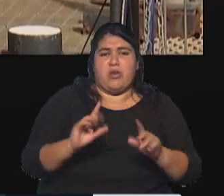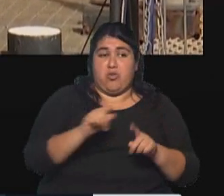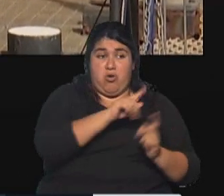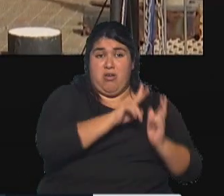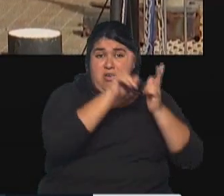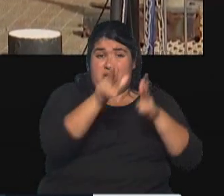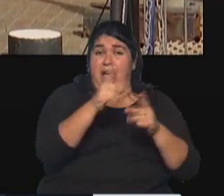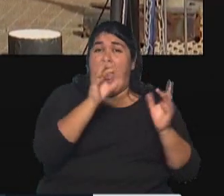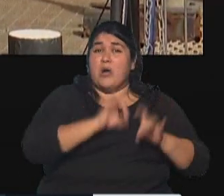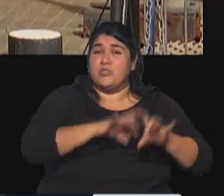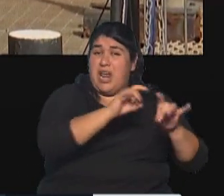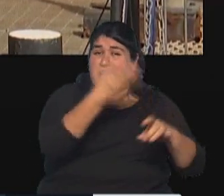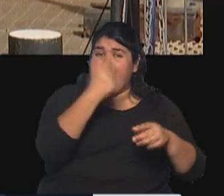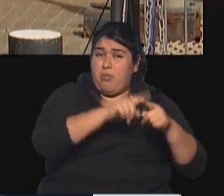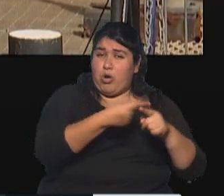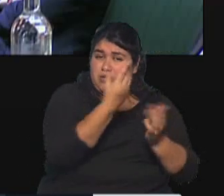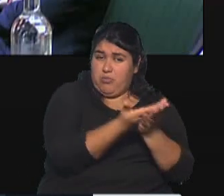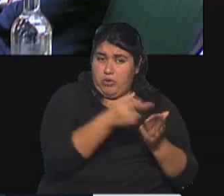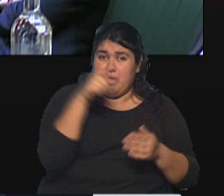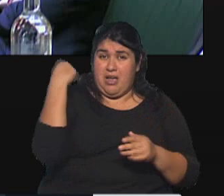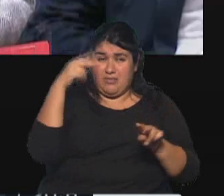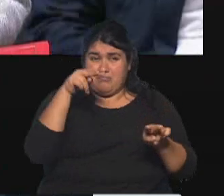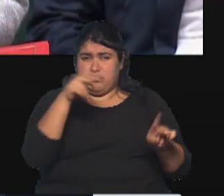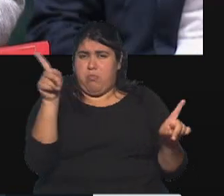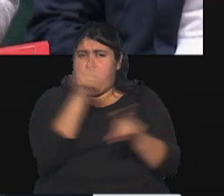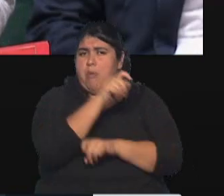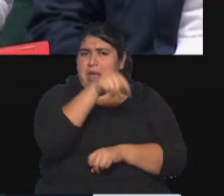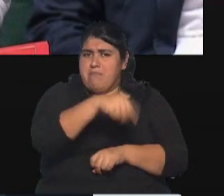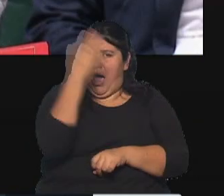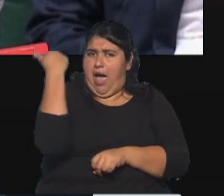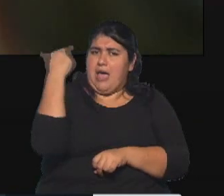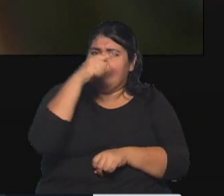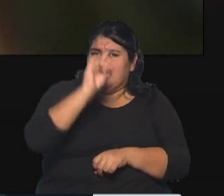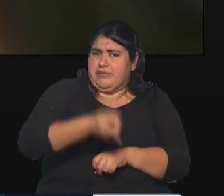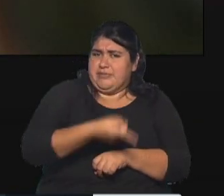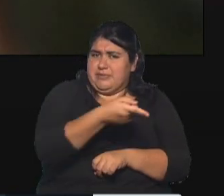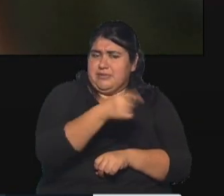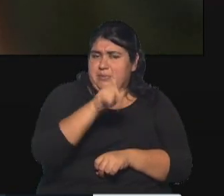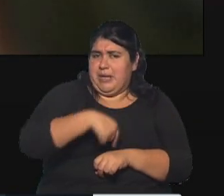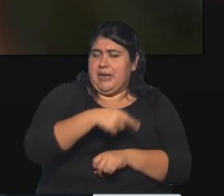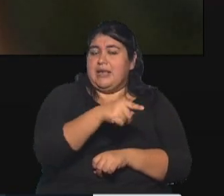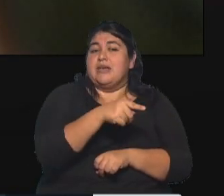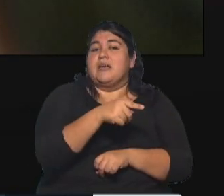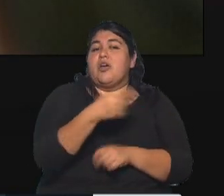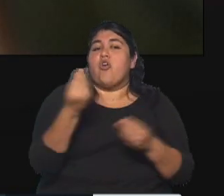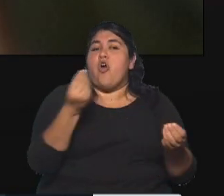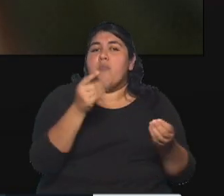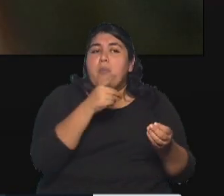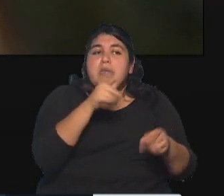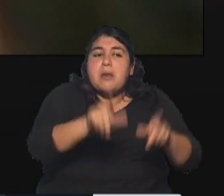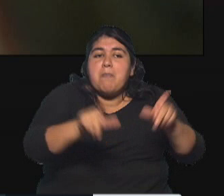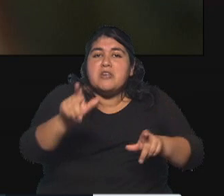la política en Australia, la verdad que causó bastante polémica porque, bueno, es básicamente utilizar como una